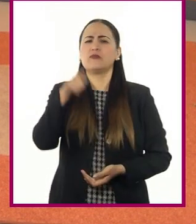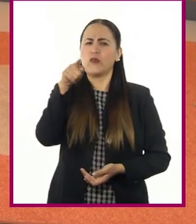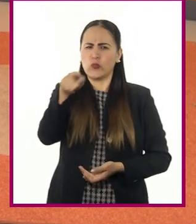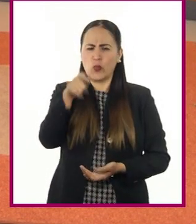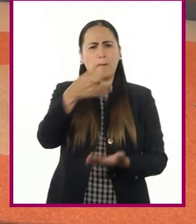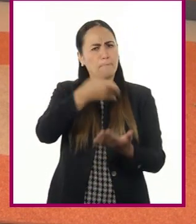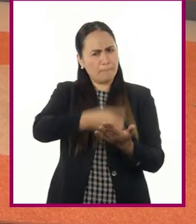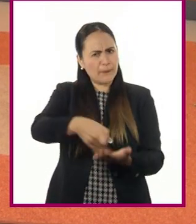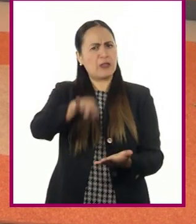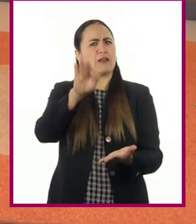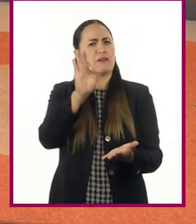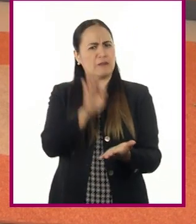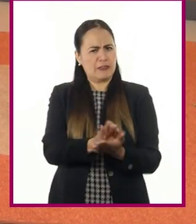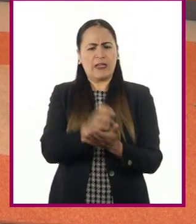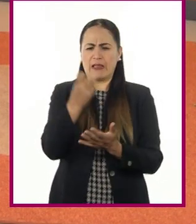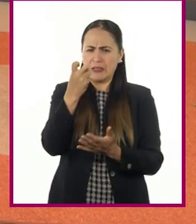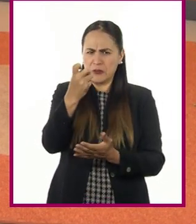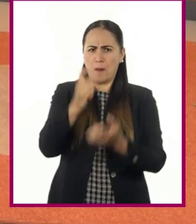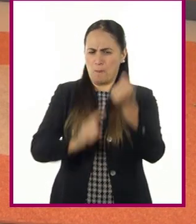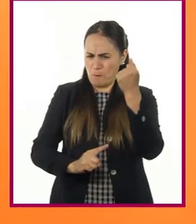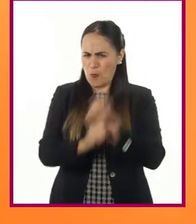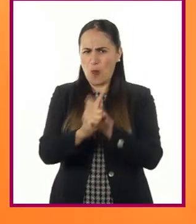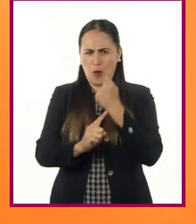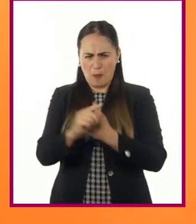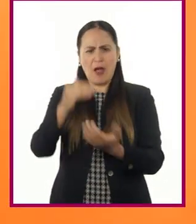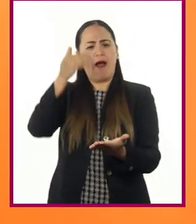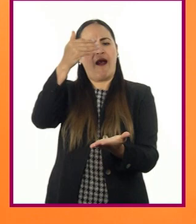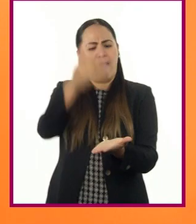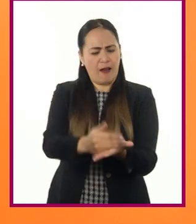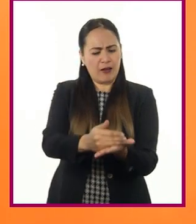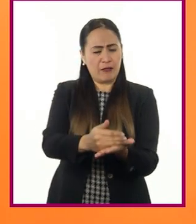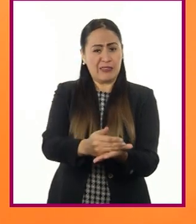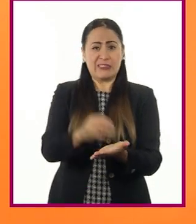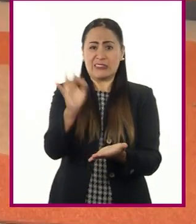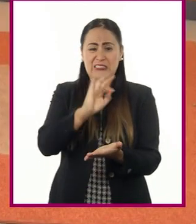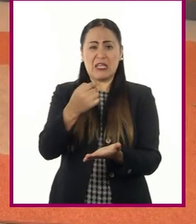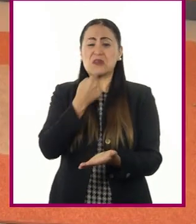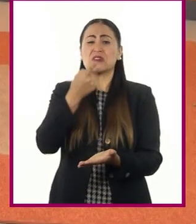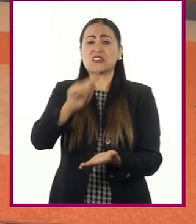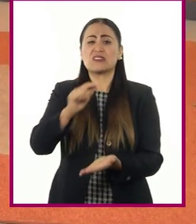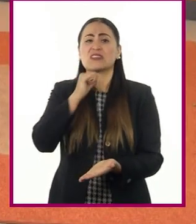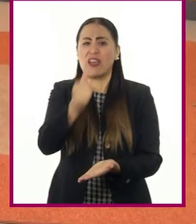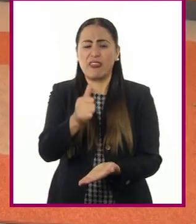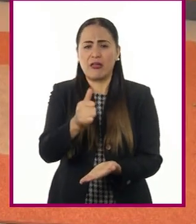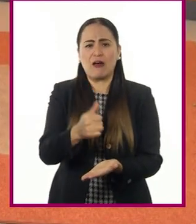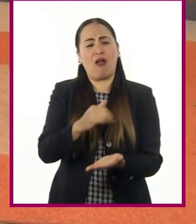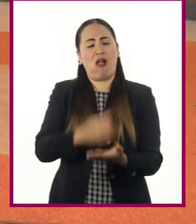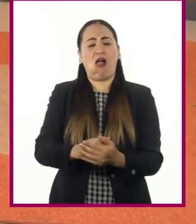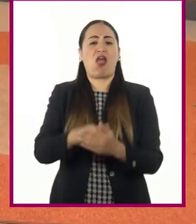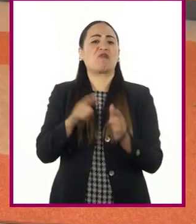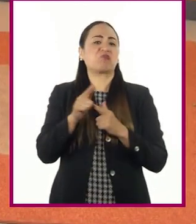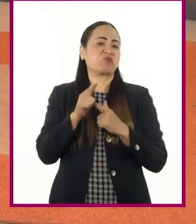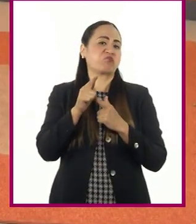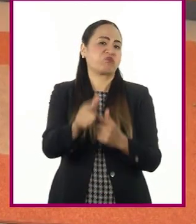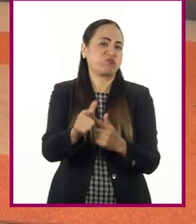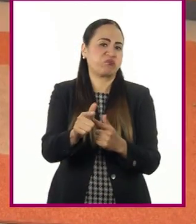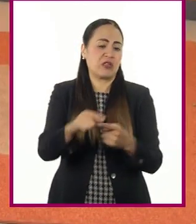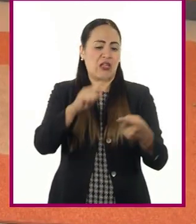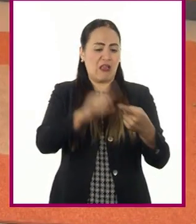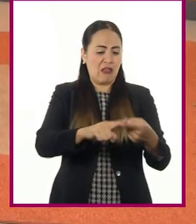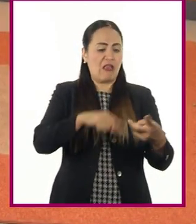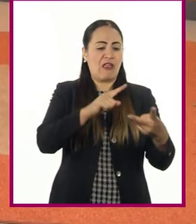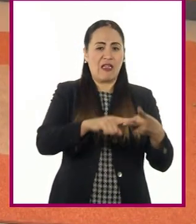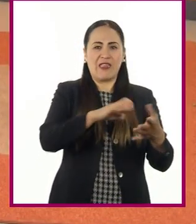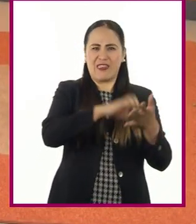detener un problema que de otra forma sigue creciendo. Todos los ejemplos anteriores